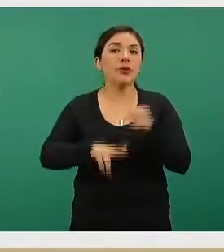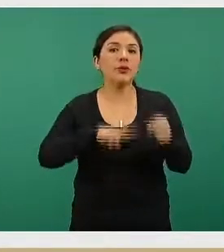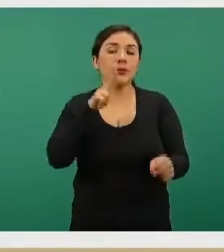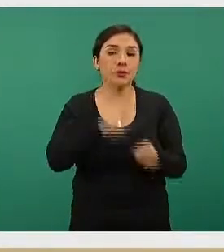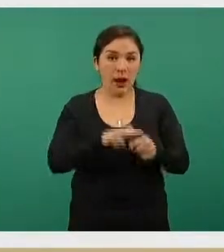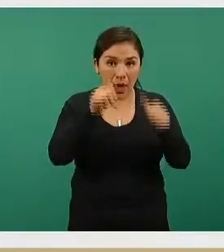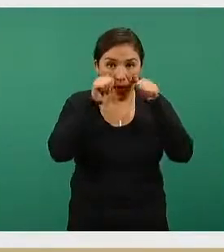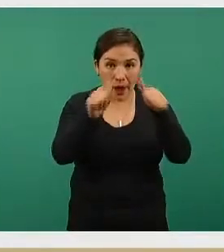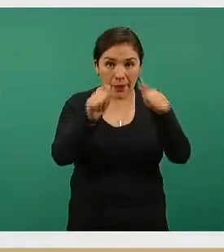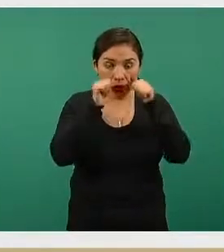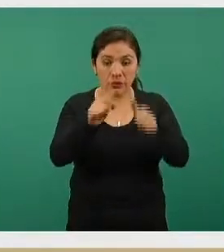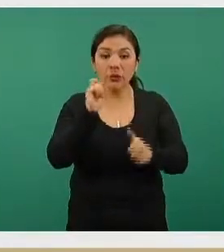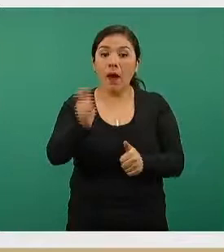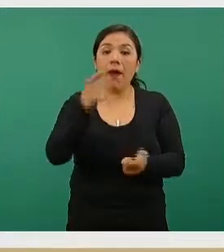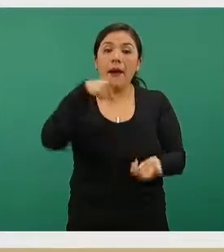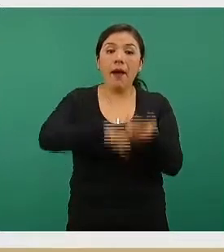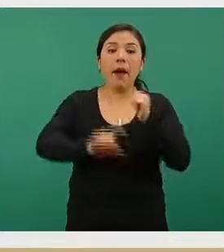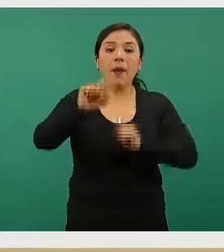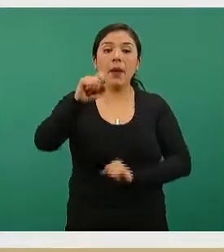decir